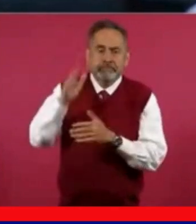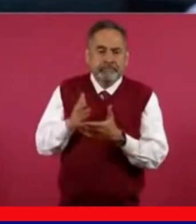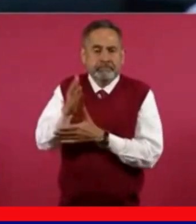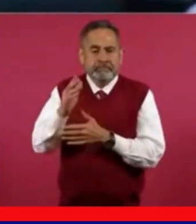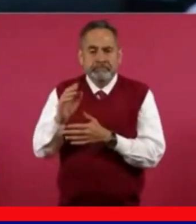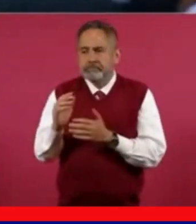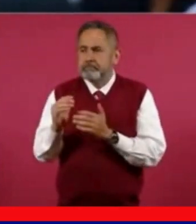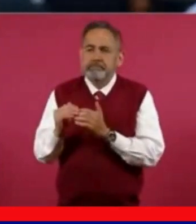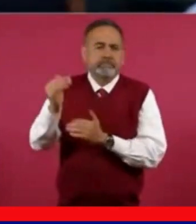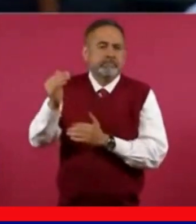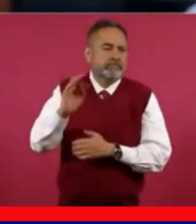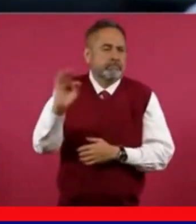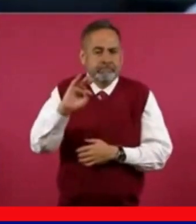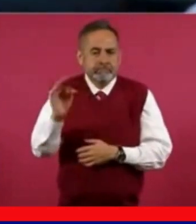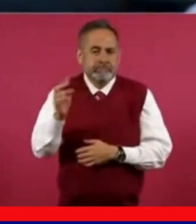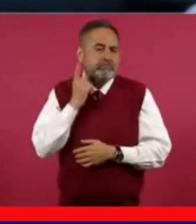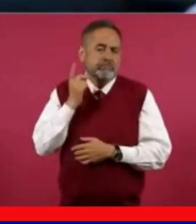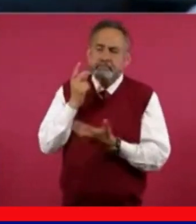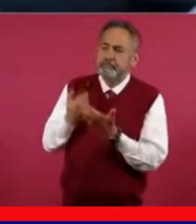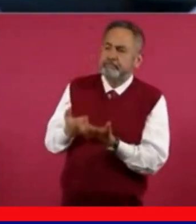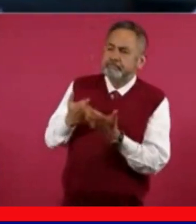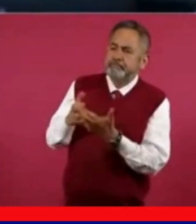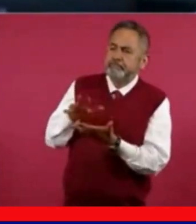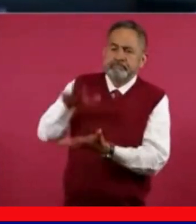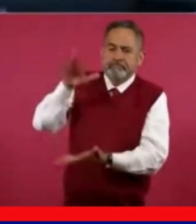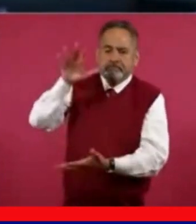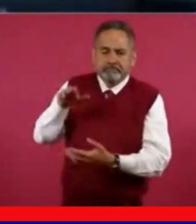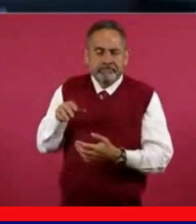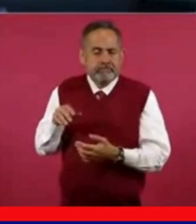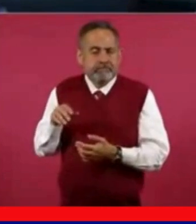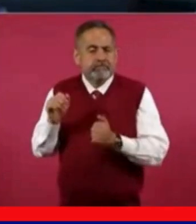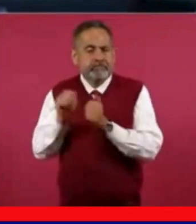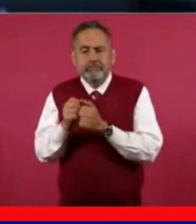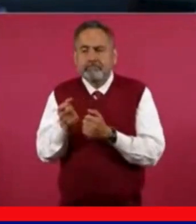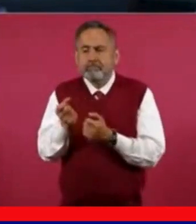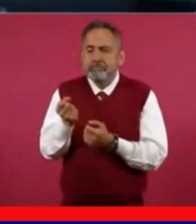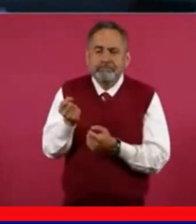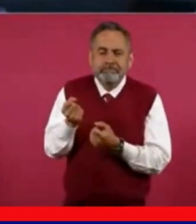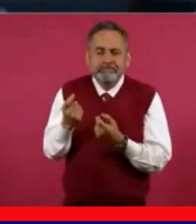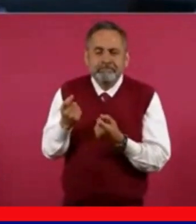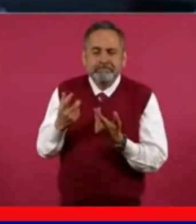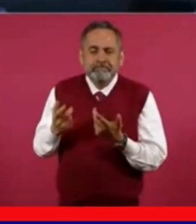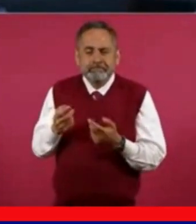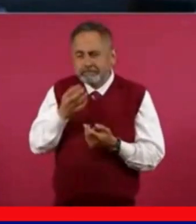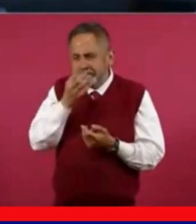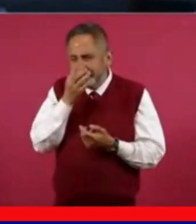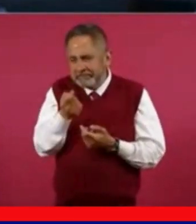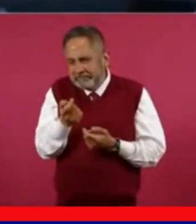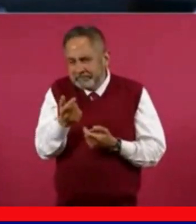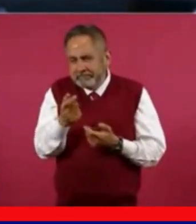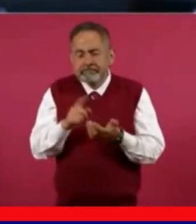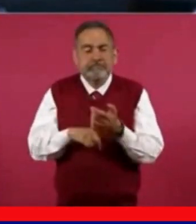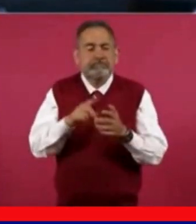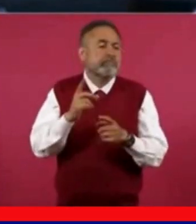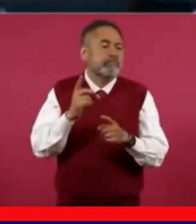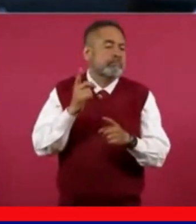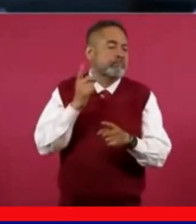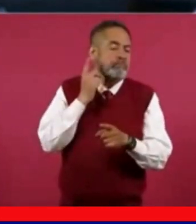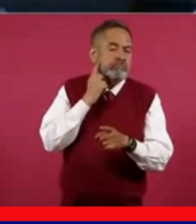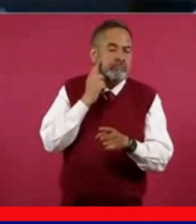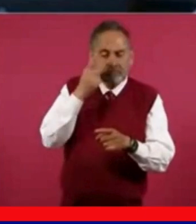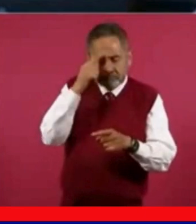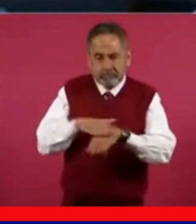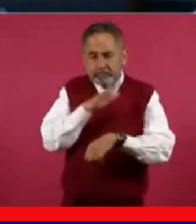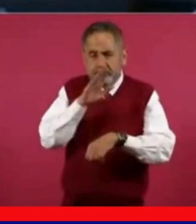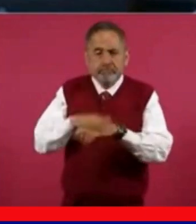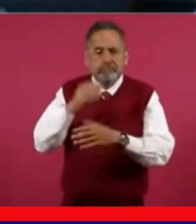voto en torno a esta distribución de curules además señaló que aunque ha habido presiones externas sobre